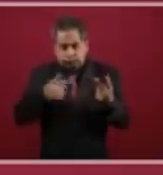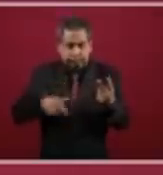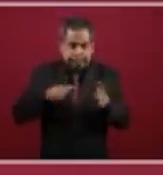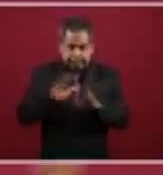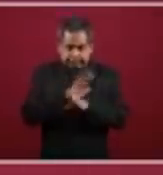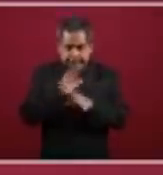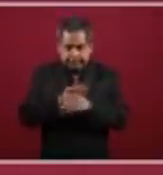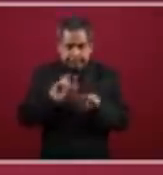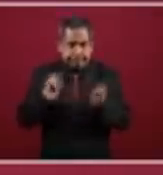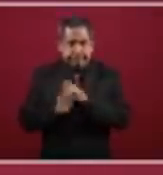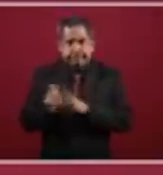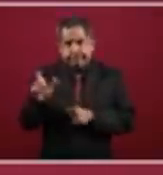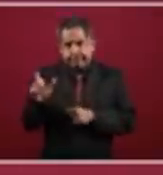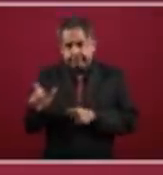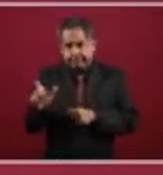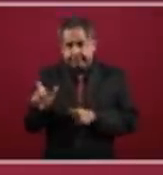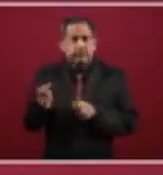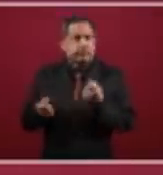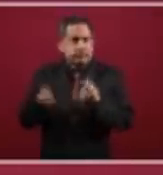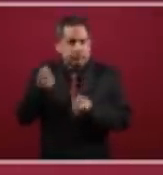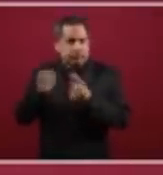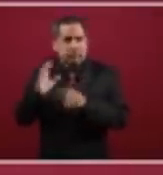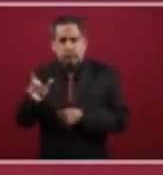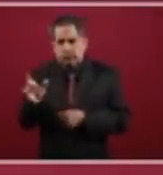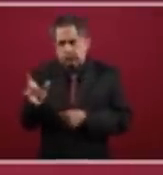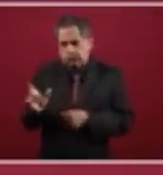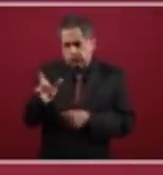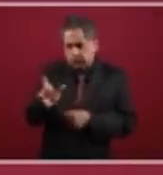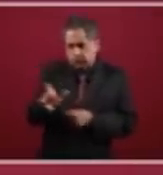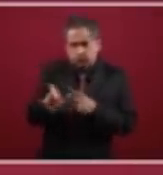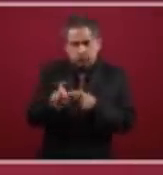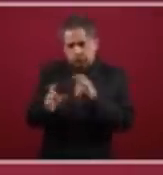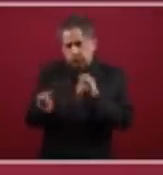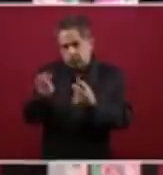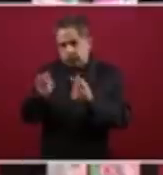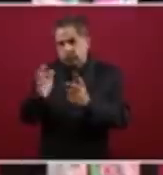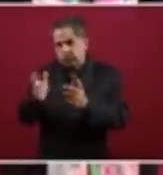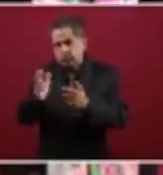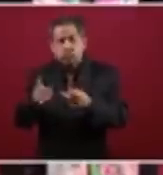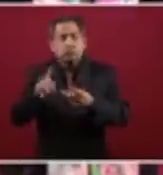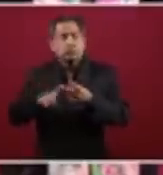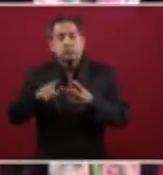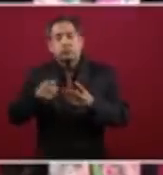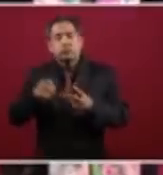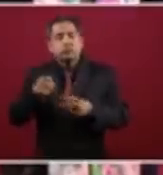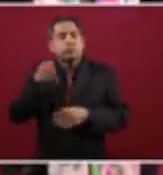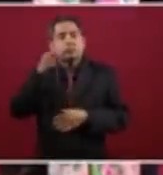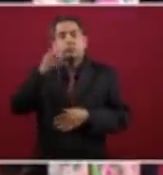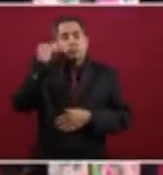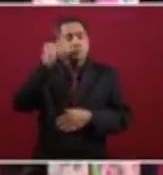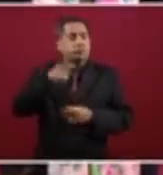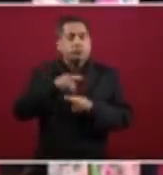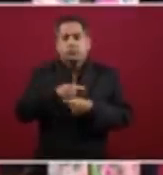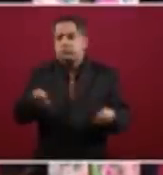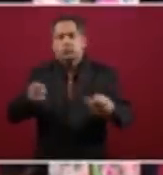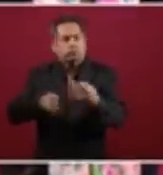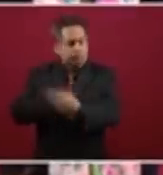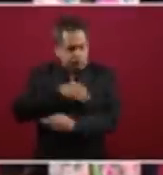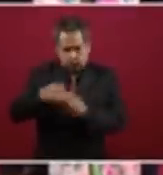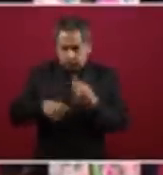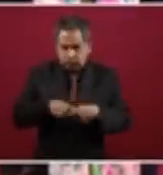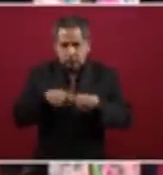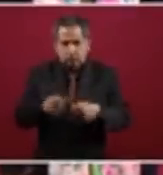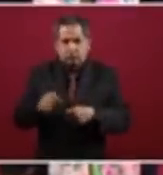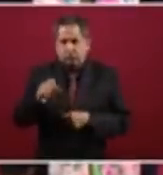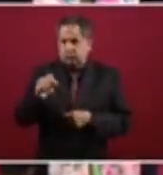el plástico. Unos ya tenían un plástico, una tarjeta bancaria, pero el objetivo es que todos tengan la tarjeta del bienestar y